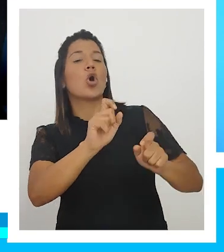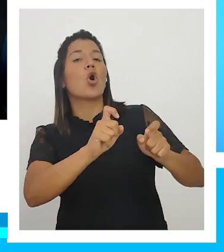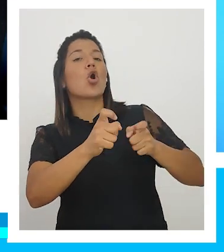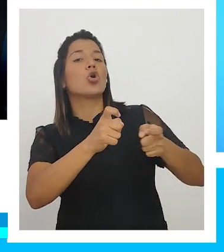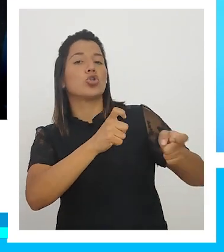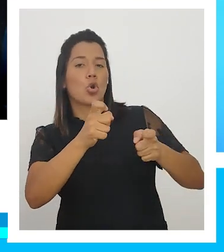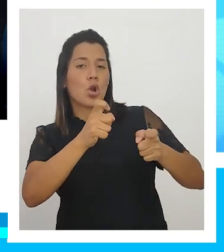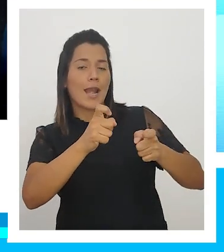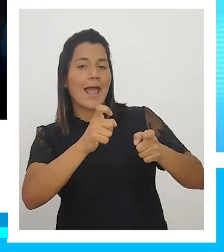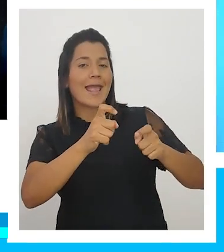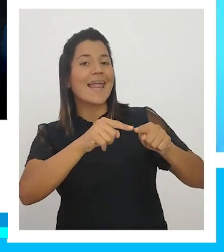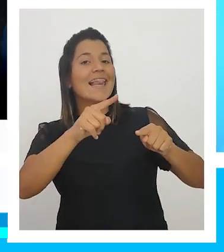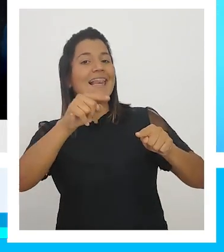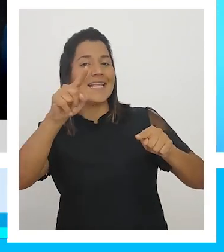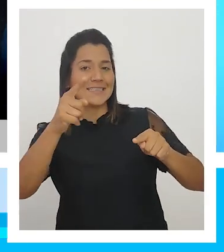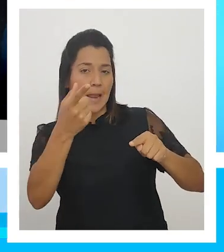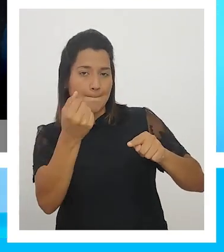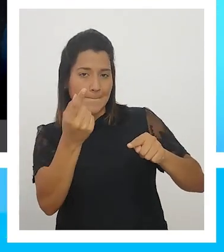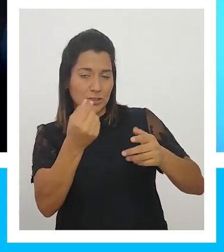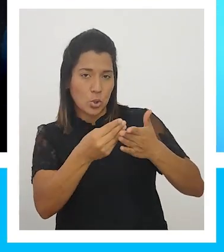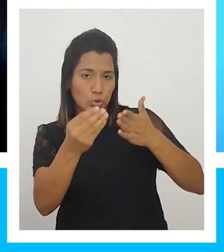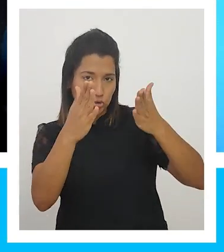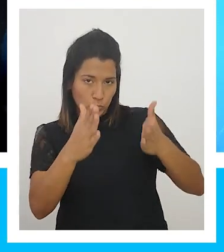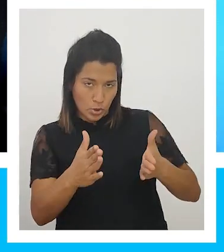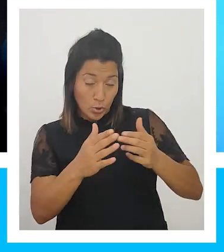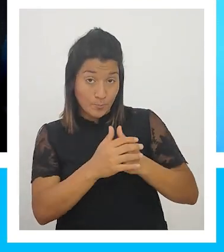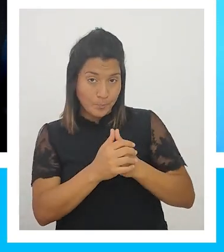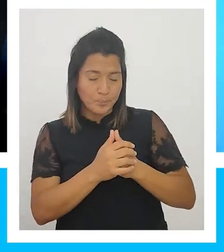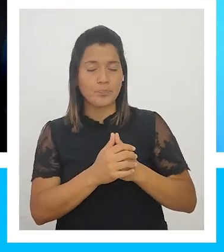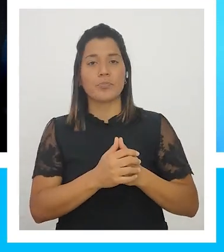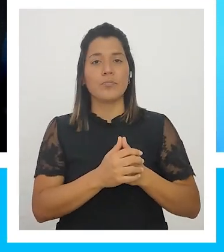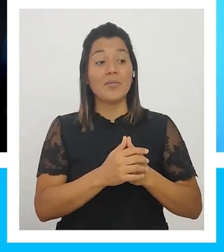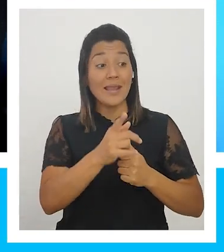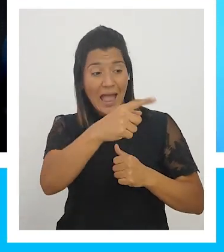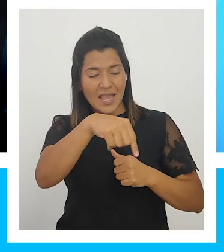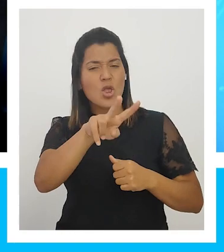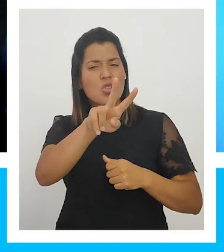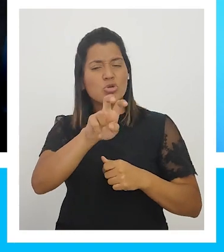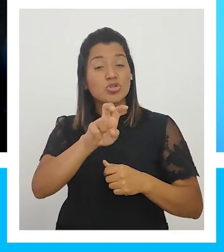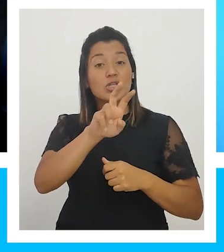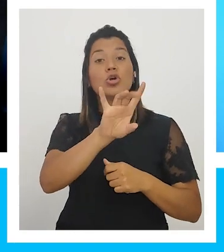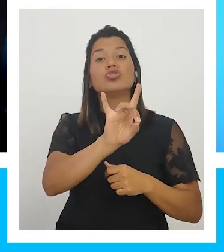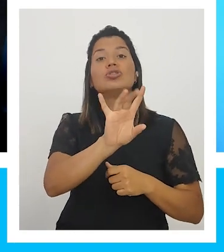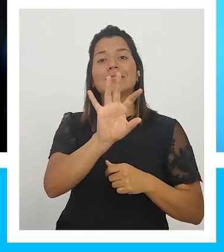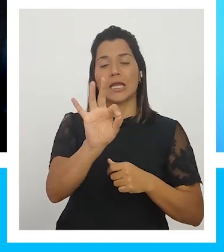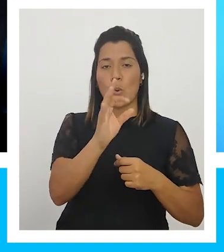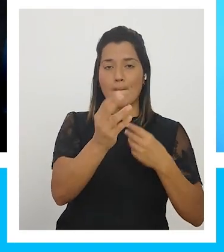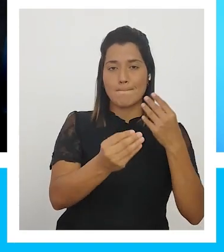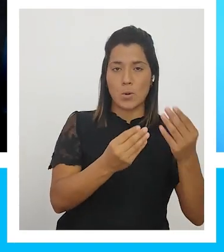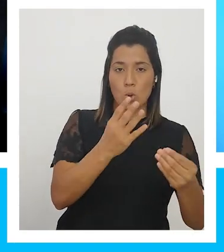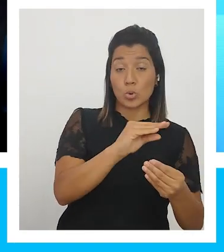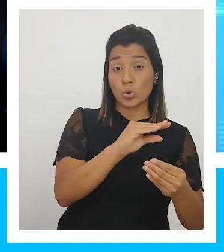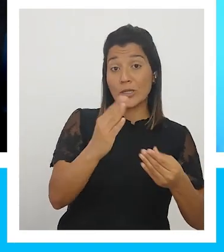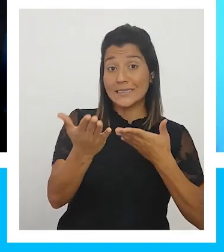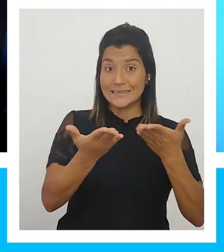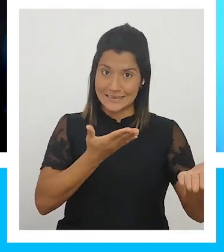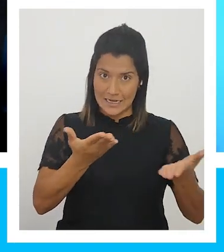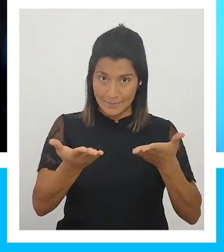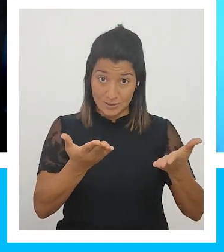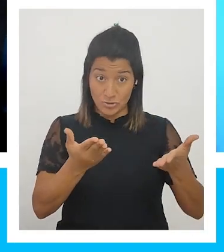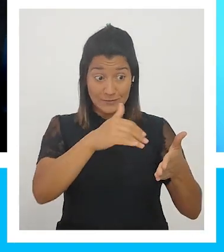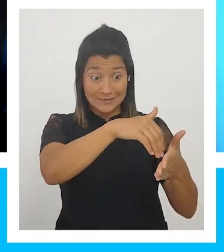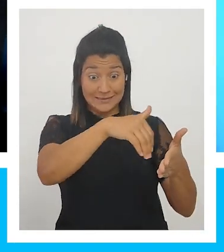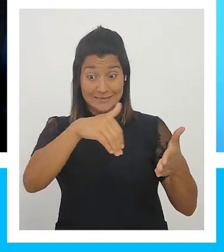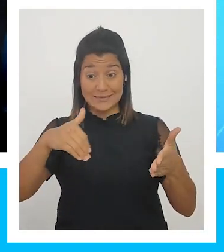inflación, de esos 289 productos y servicios, para la